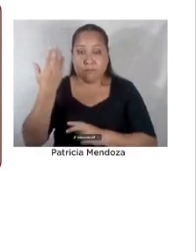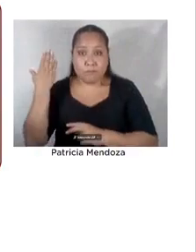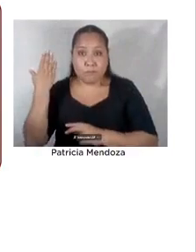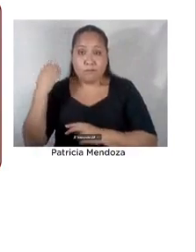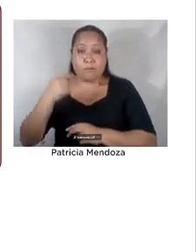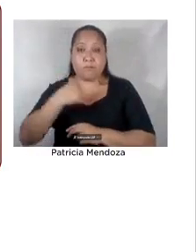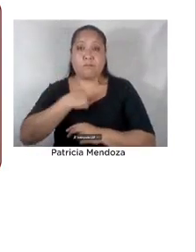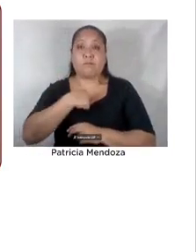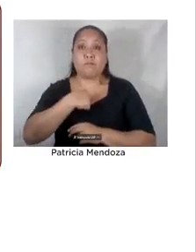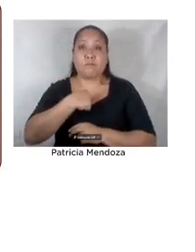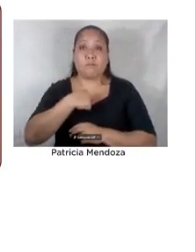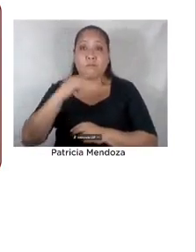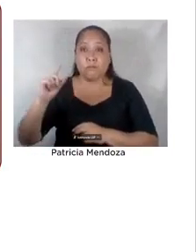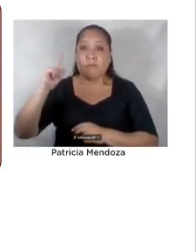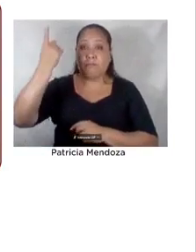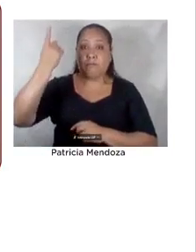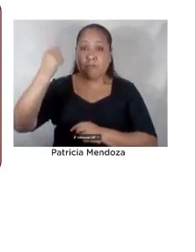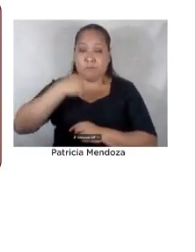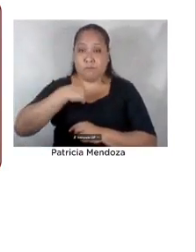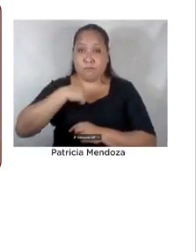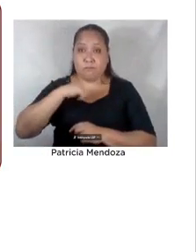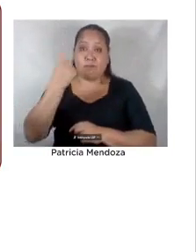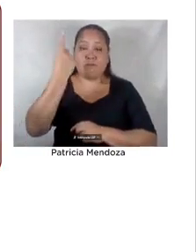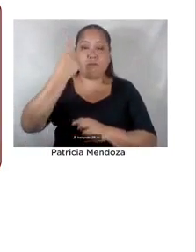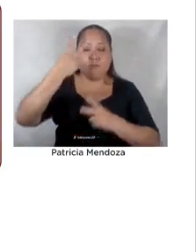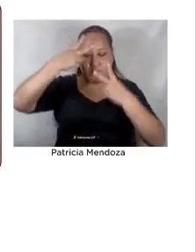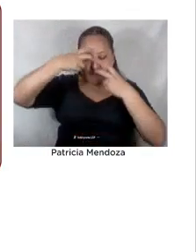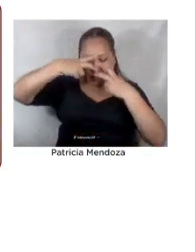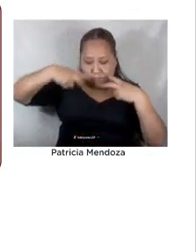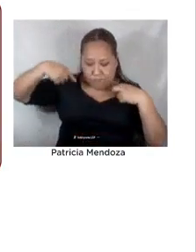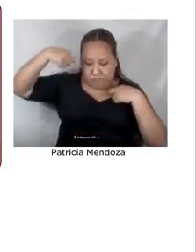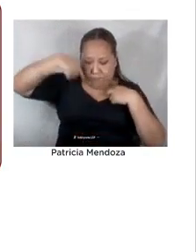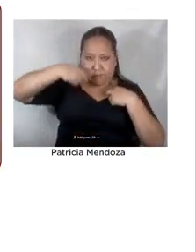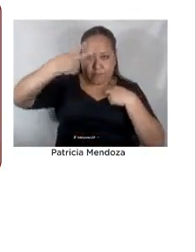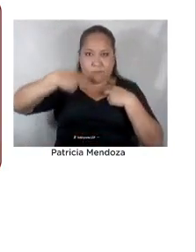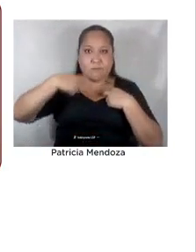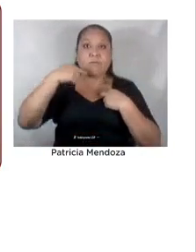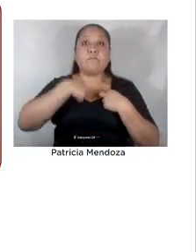soy capaz de identificar lo que está pasando en mí mismo.